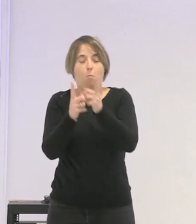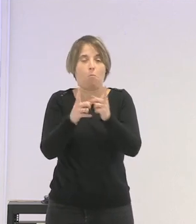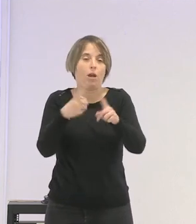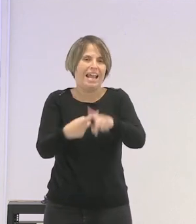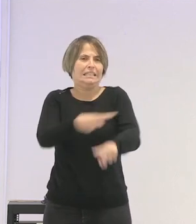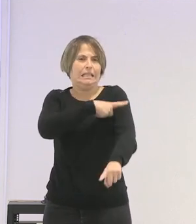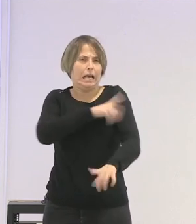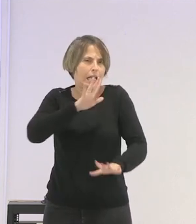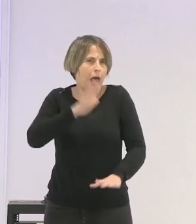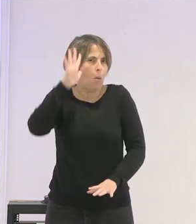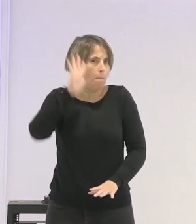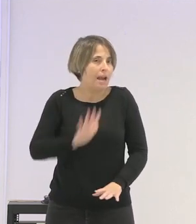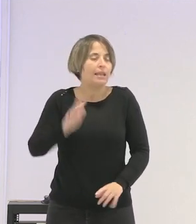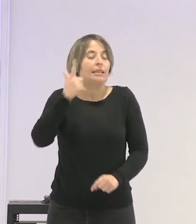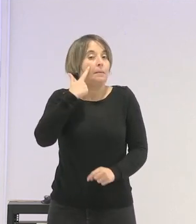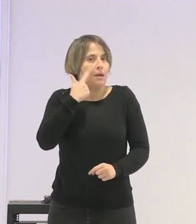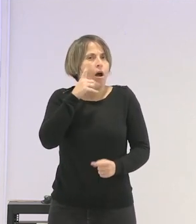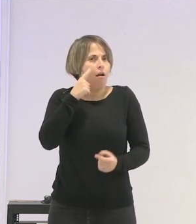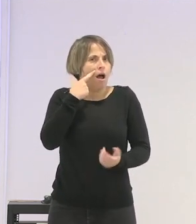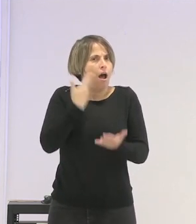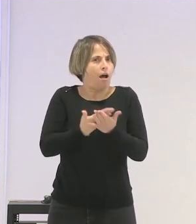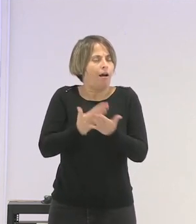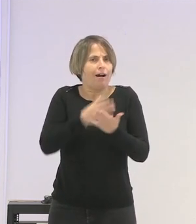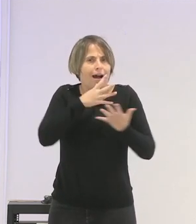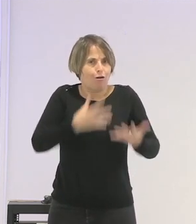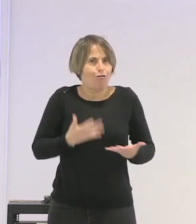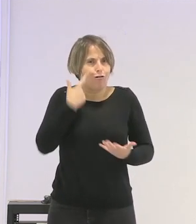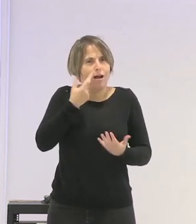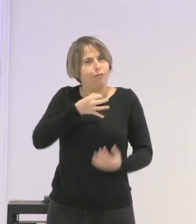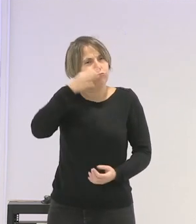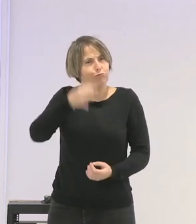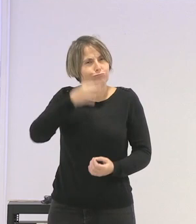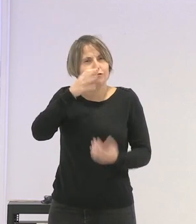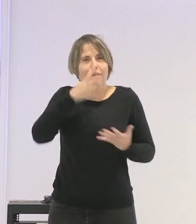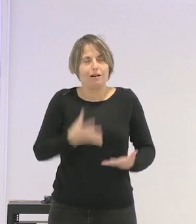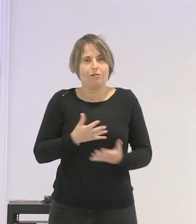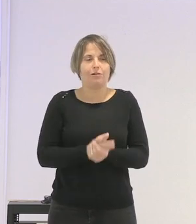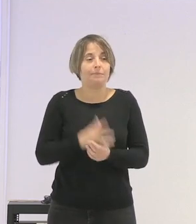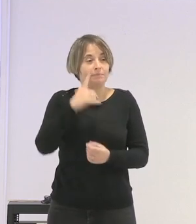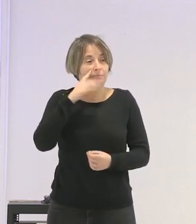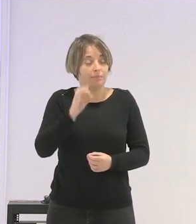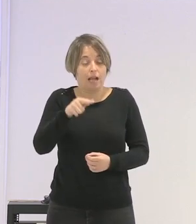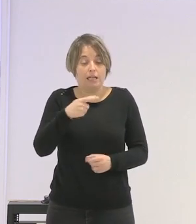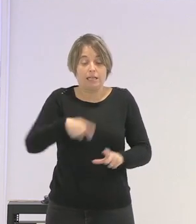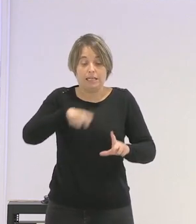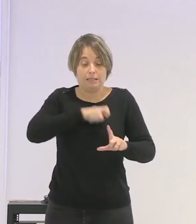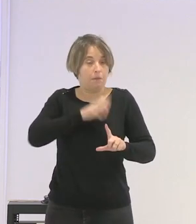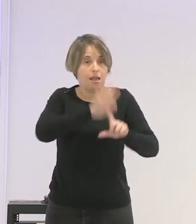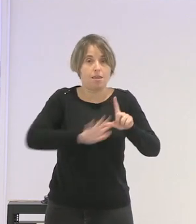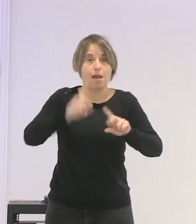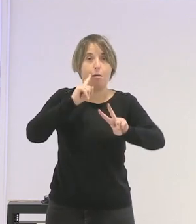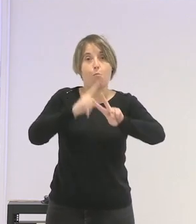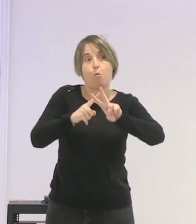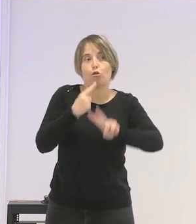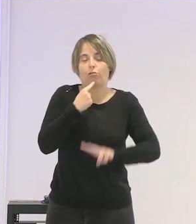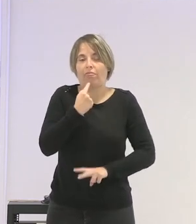exageradas, pero están muy presentes. Es verdad que, bueno, aquí en España Vox lo dice